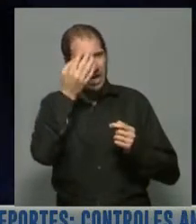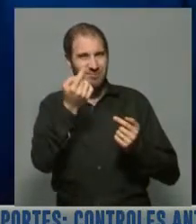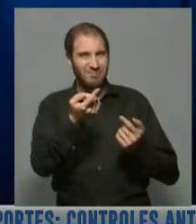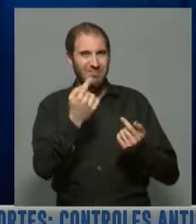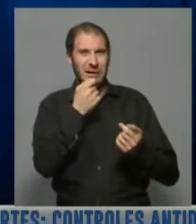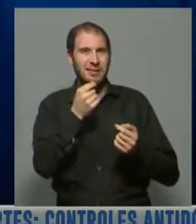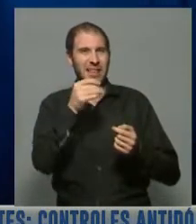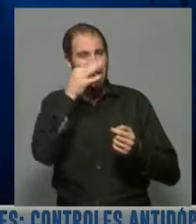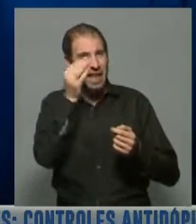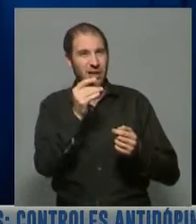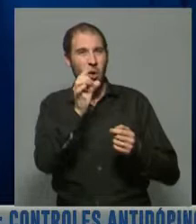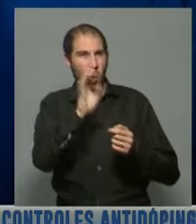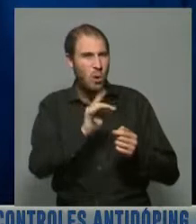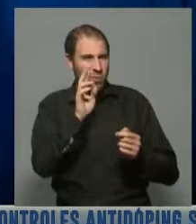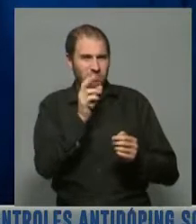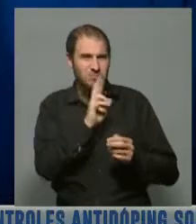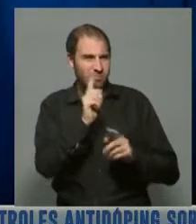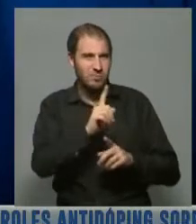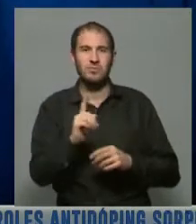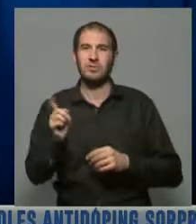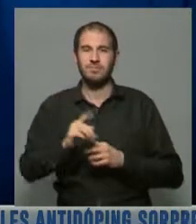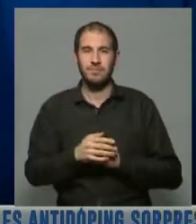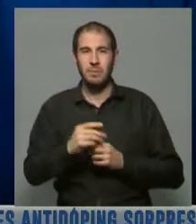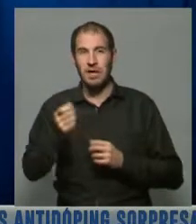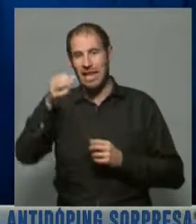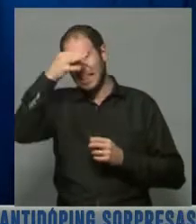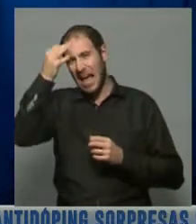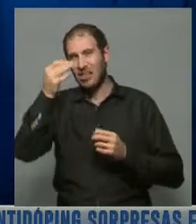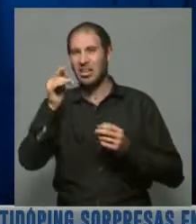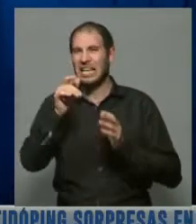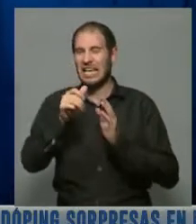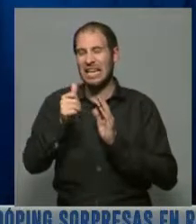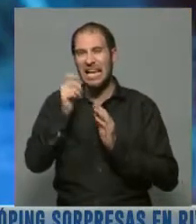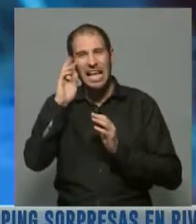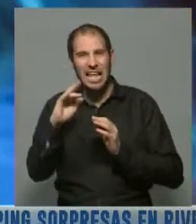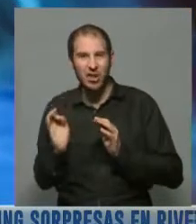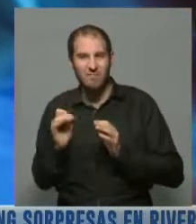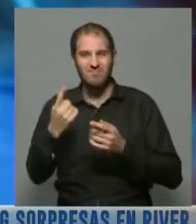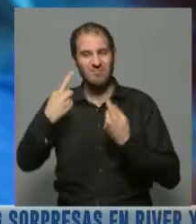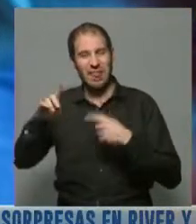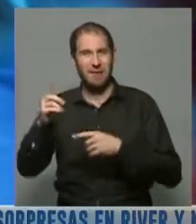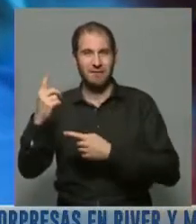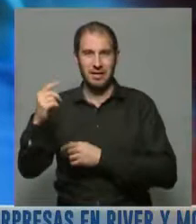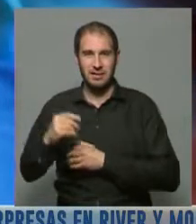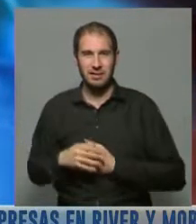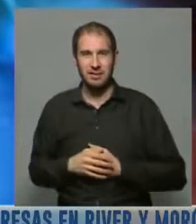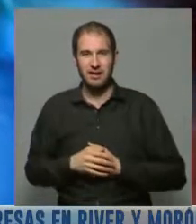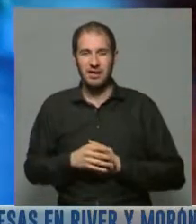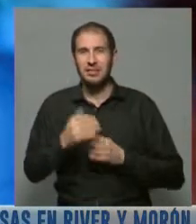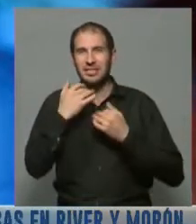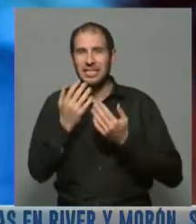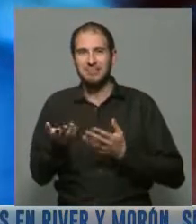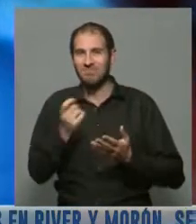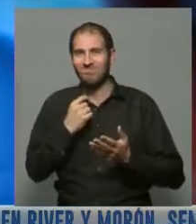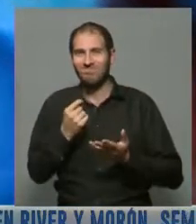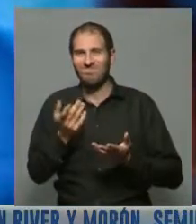decir, obra de género netamente. Claro. Sí, lo que pasa es que decir teatro de género implica, sí, otras cosas, uh-huh, que, bueno, no sé si